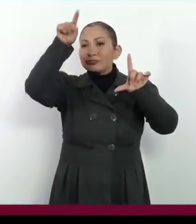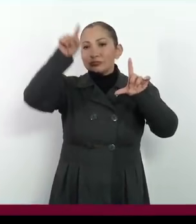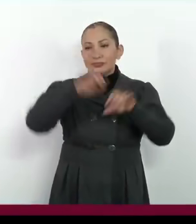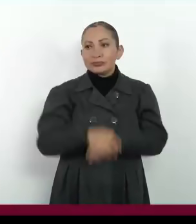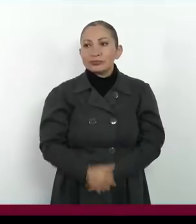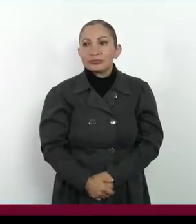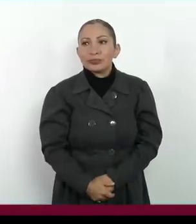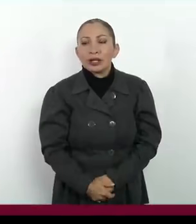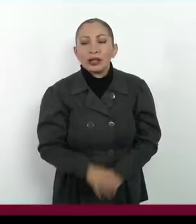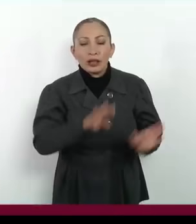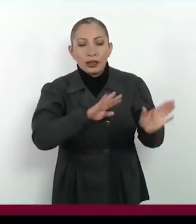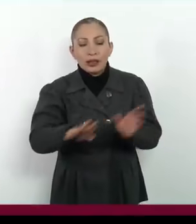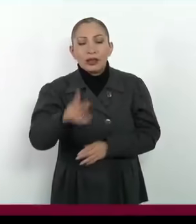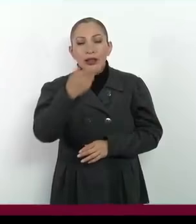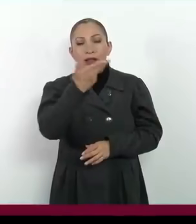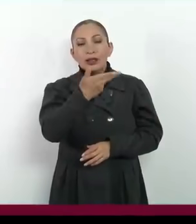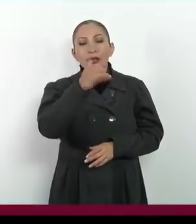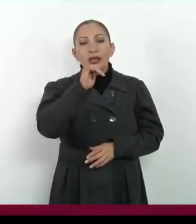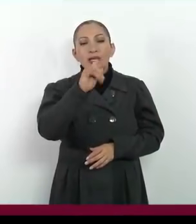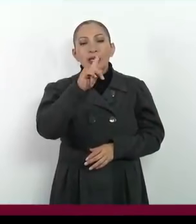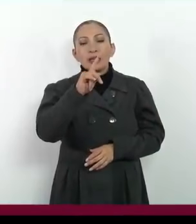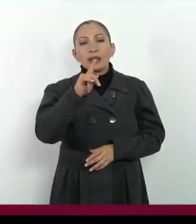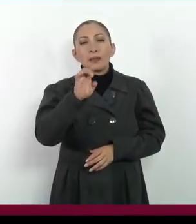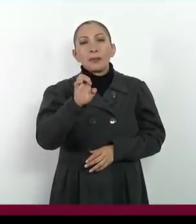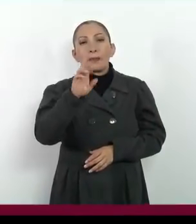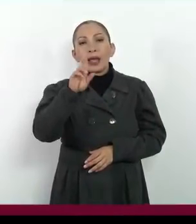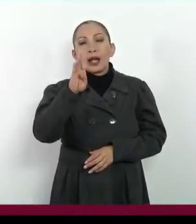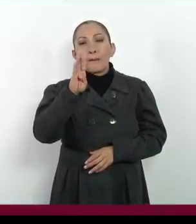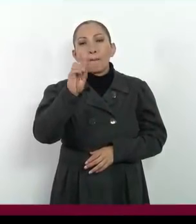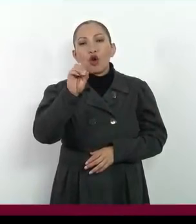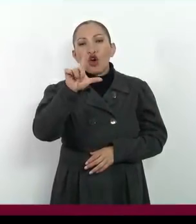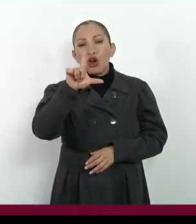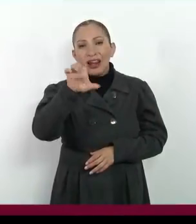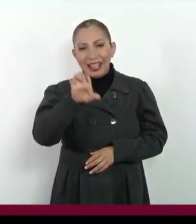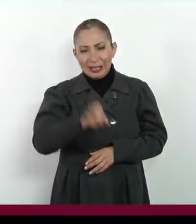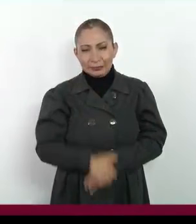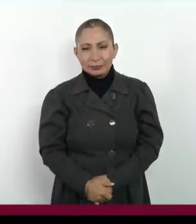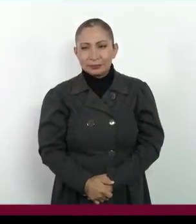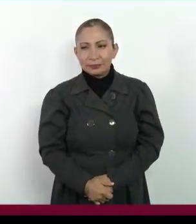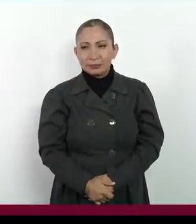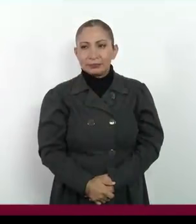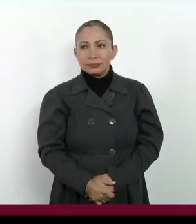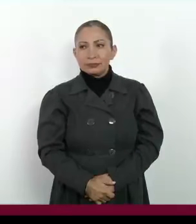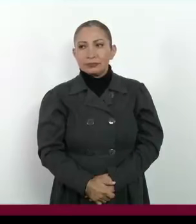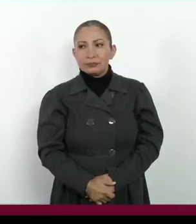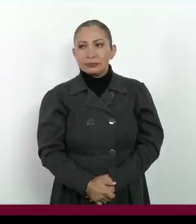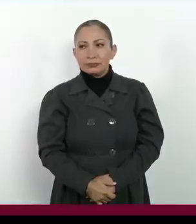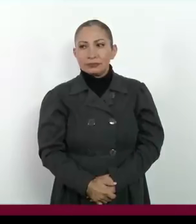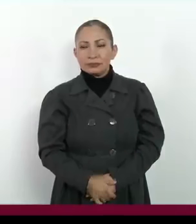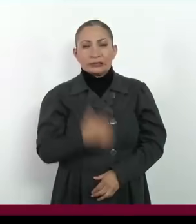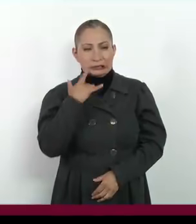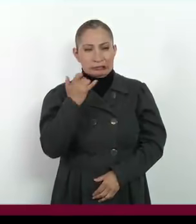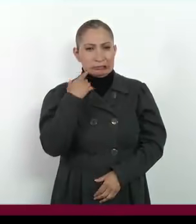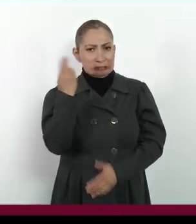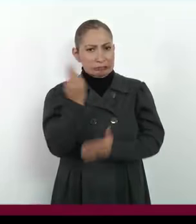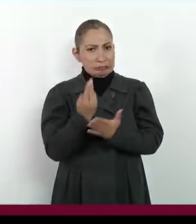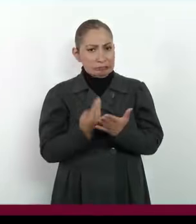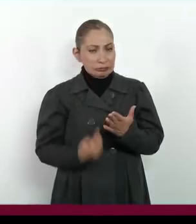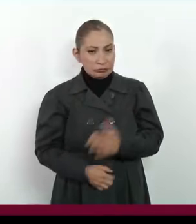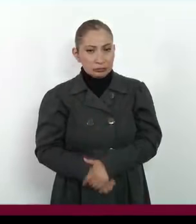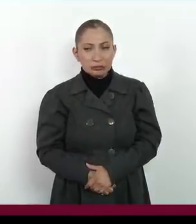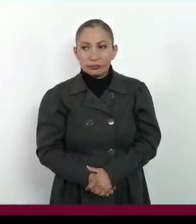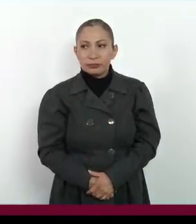cuadrada. Ahora, la hipérbola es la que menos se conoce. Pero déjenme, déjenme hacer un intento por